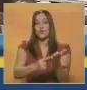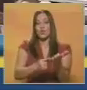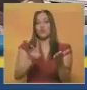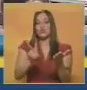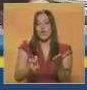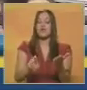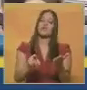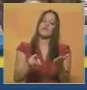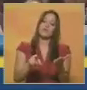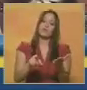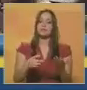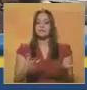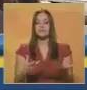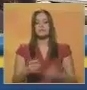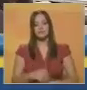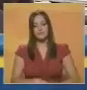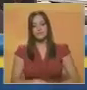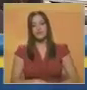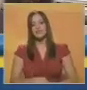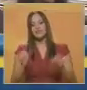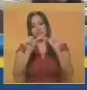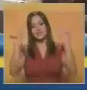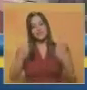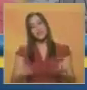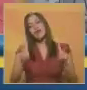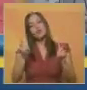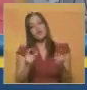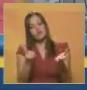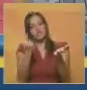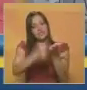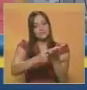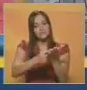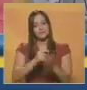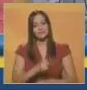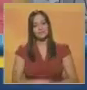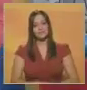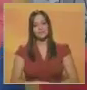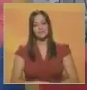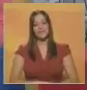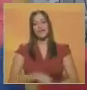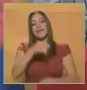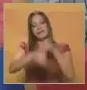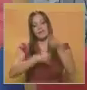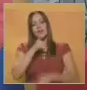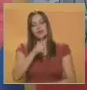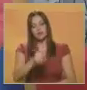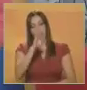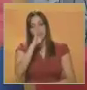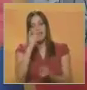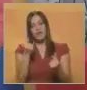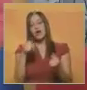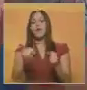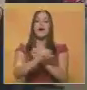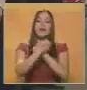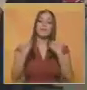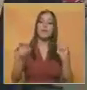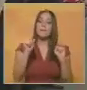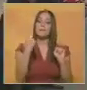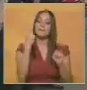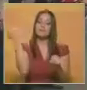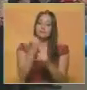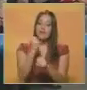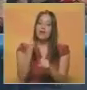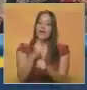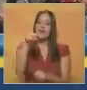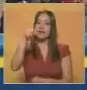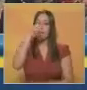por las tarjetas con el sistema chip. El superintendente de bancos, Edgar Hernández Beren, encabezó esta mañana la primera jornada